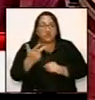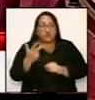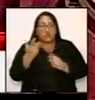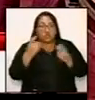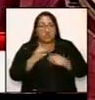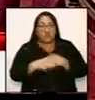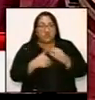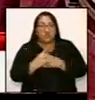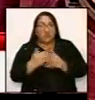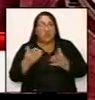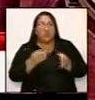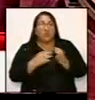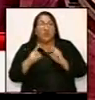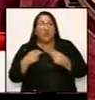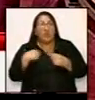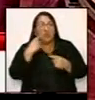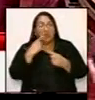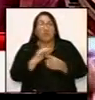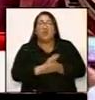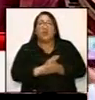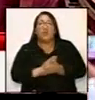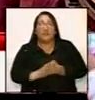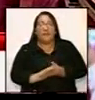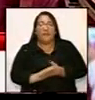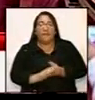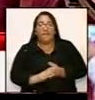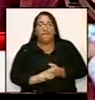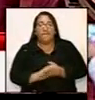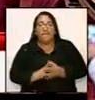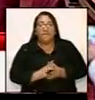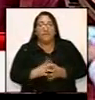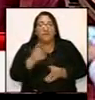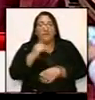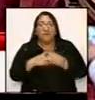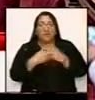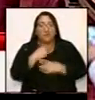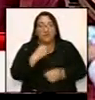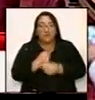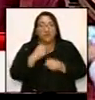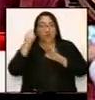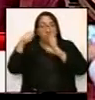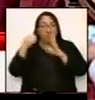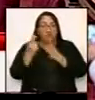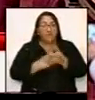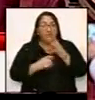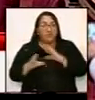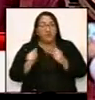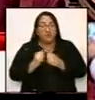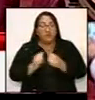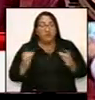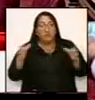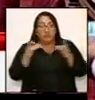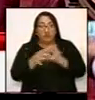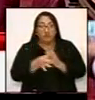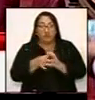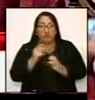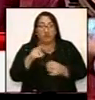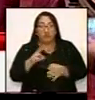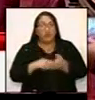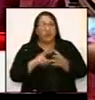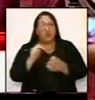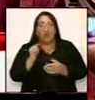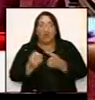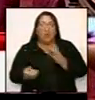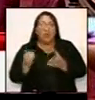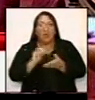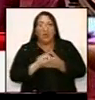acuerdo, donde precisa que no tiene observaciones a los incentivos fiscales para las obras cinematográficas realizadas en coproducción, ya que no exceden